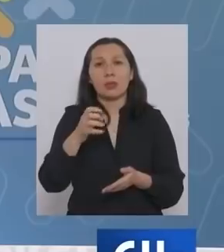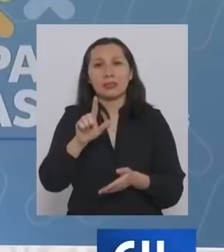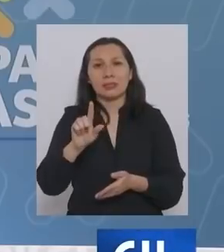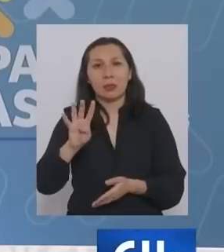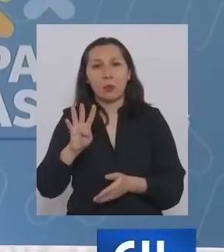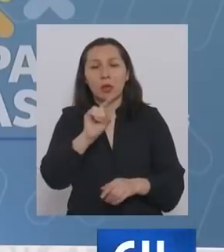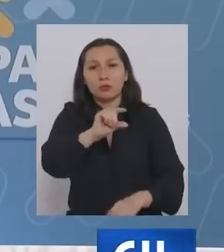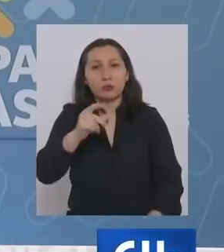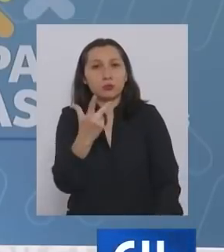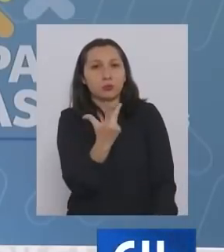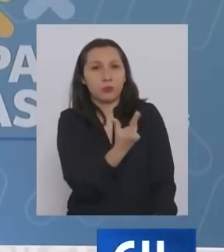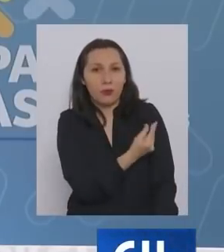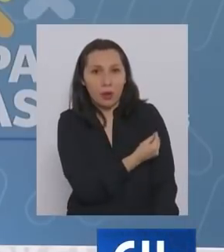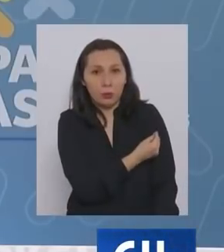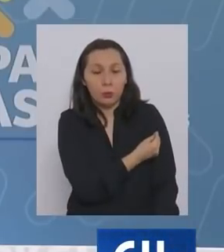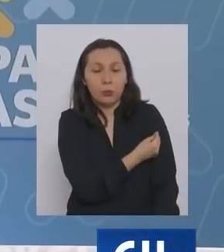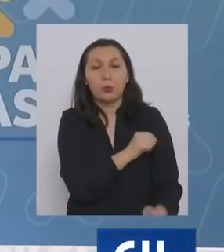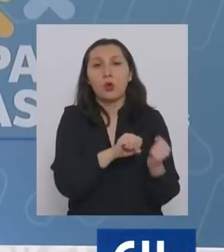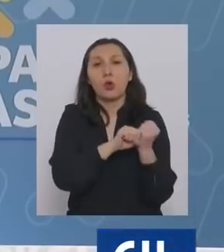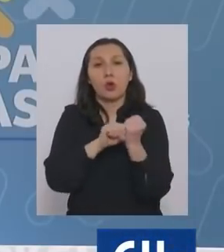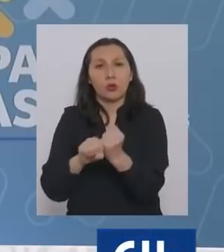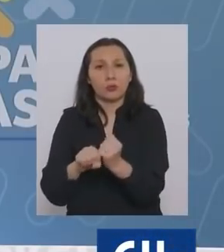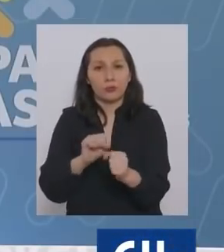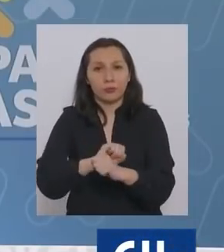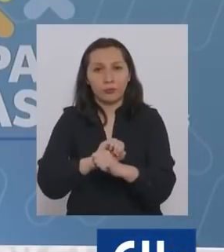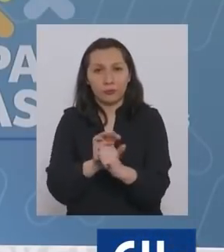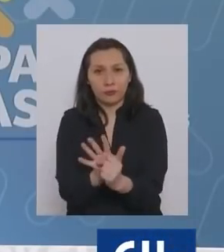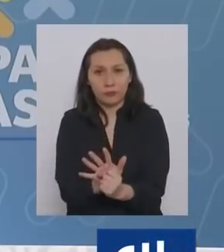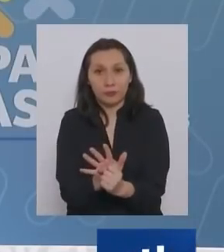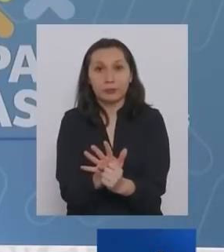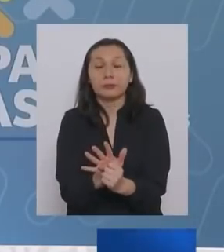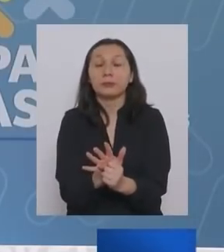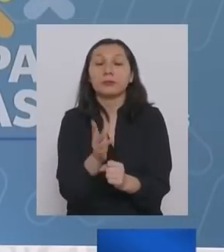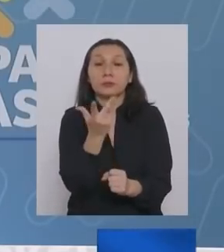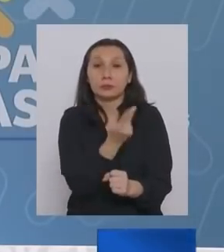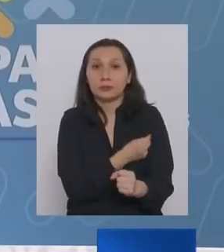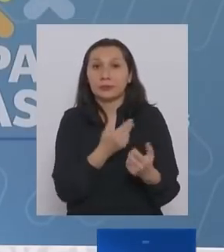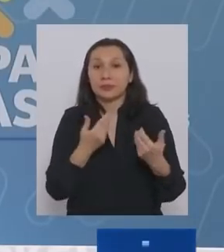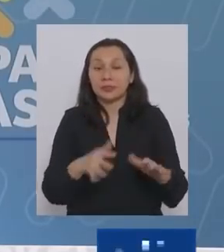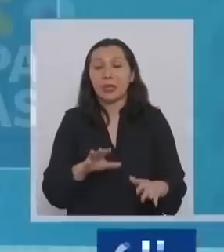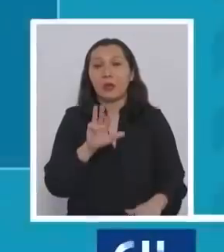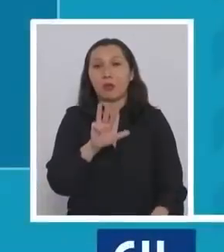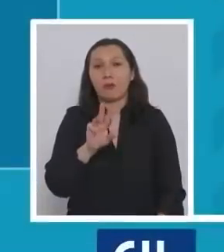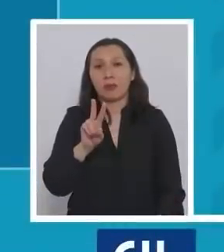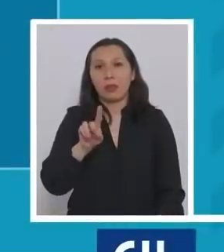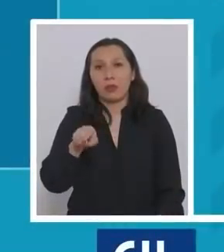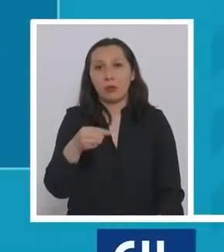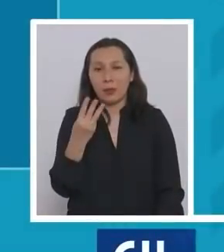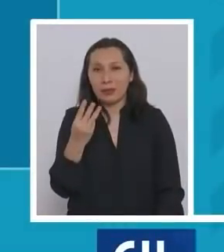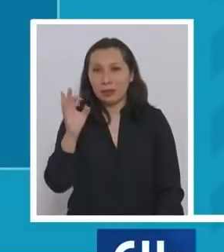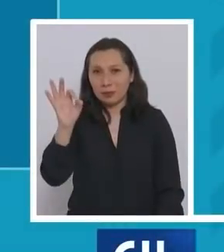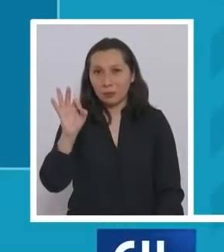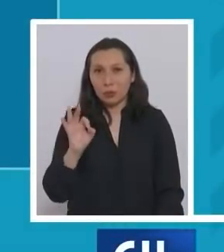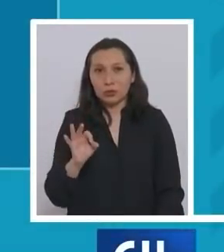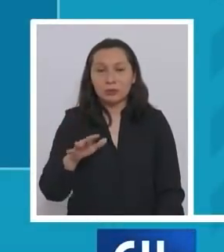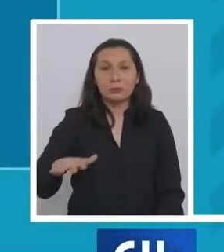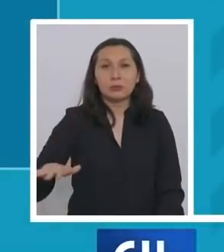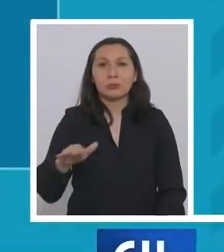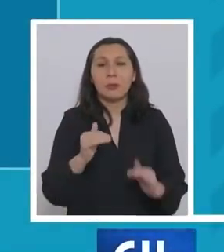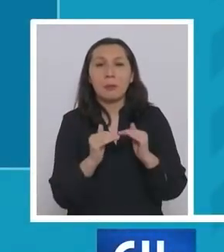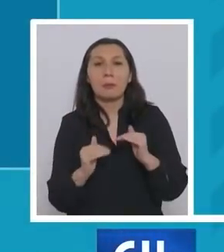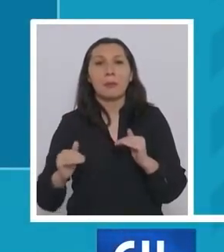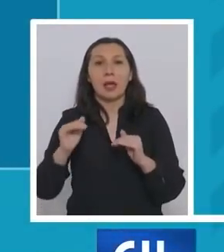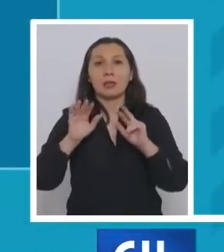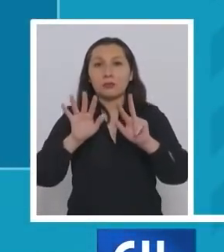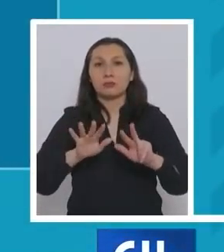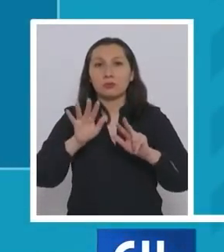45.101.474 dosis de vacuna contra el COVID-19. Se ha vacunado al 92.3% de la población mayor de